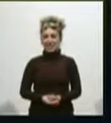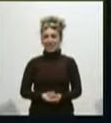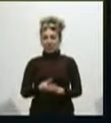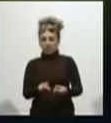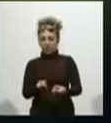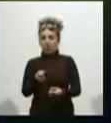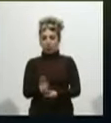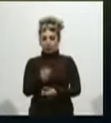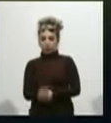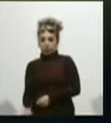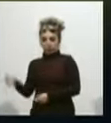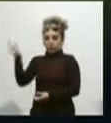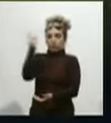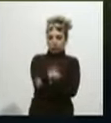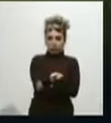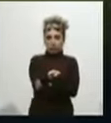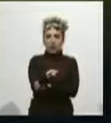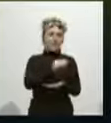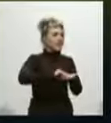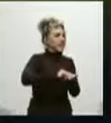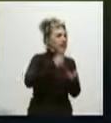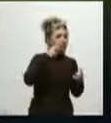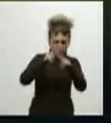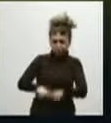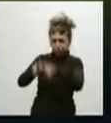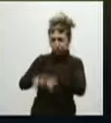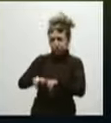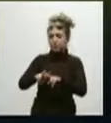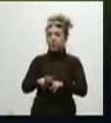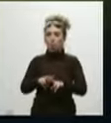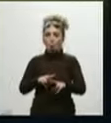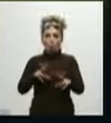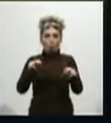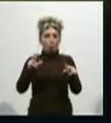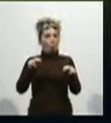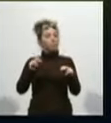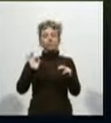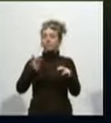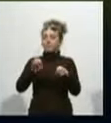Dice el juez, señora secretaria, mide aquello, por favor, un momentito. Yes, puro Frankfurt.